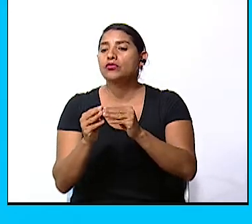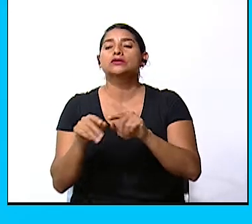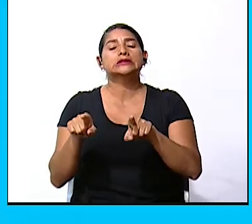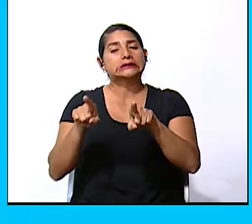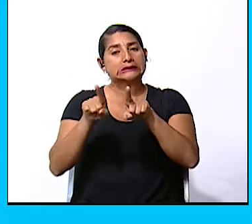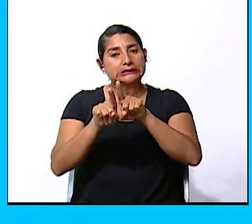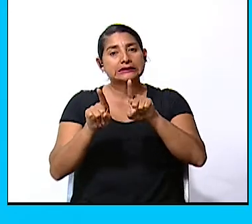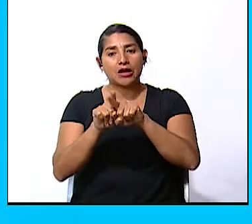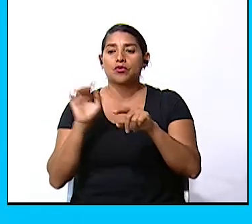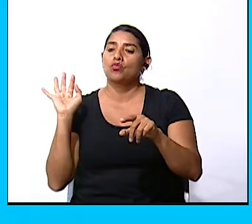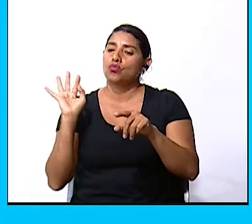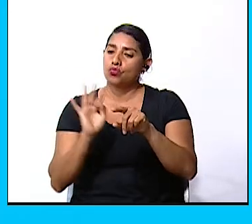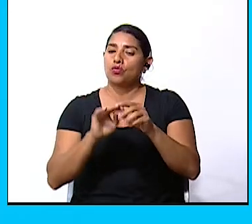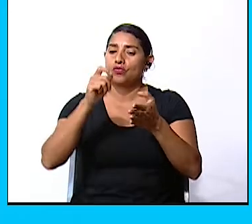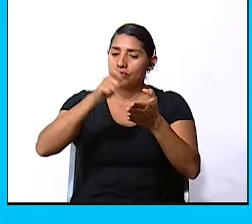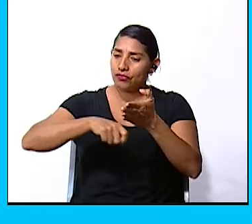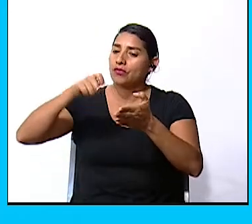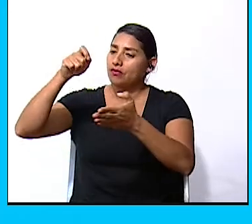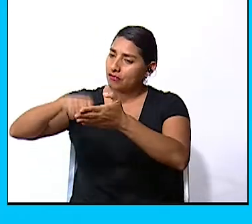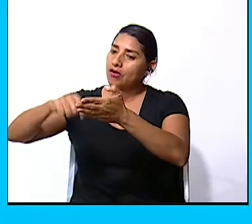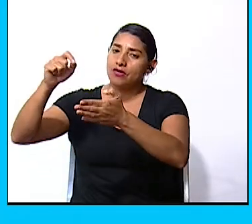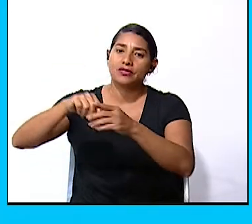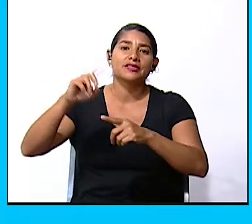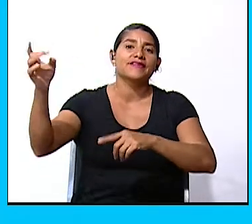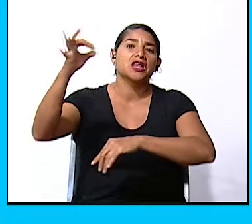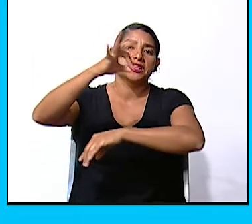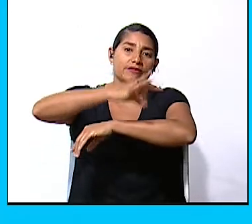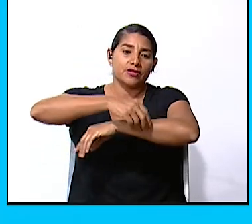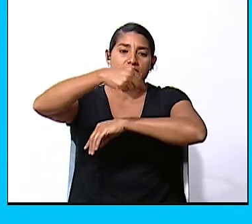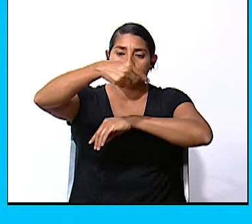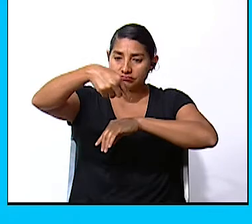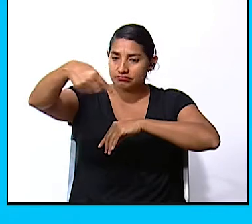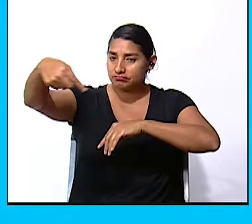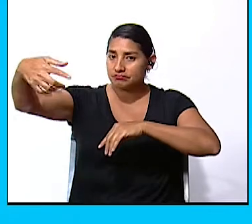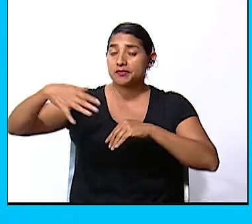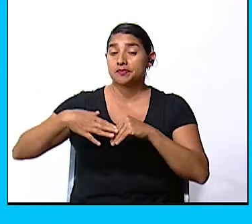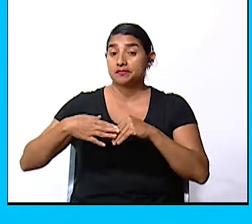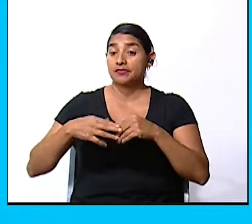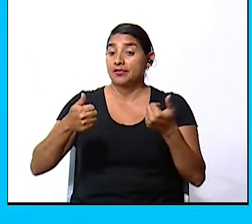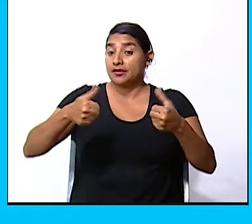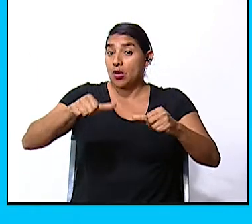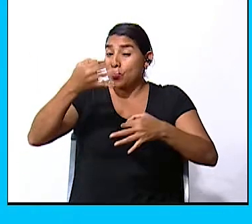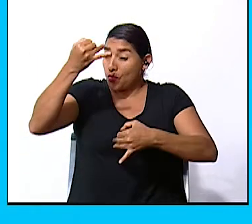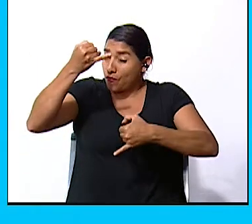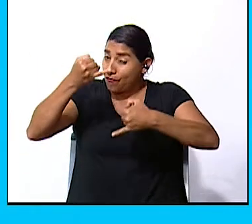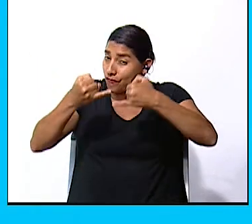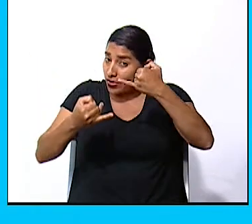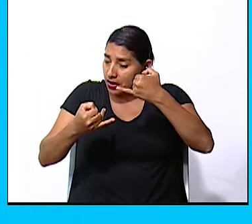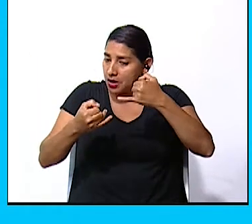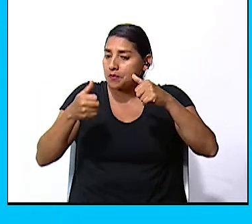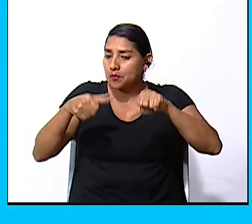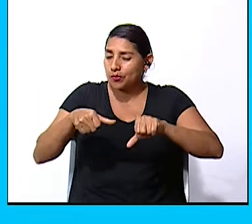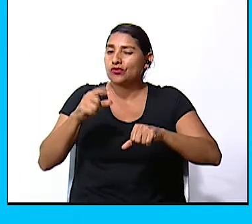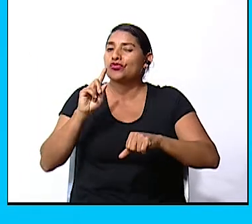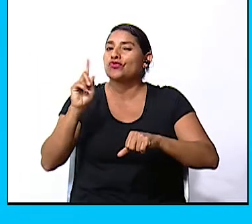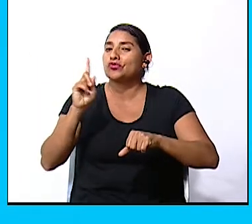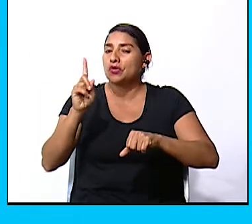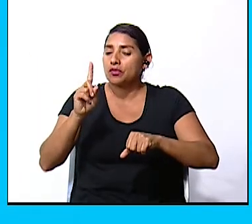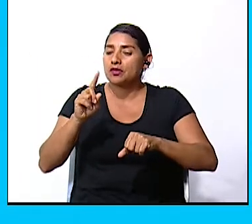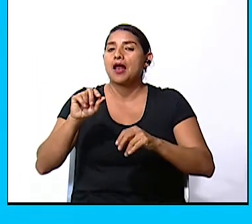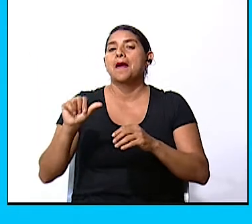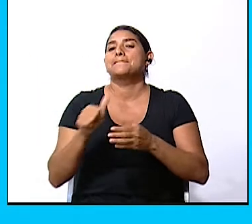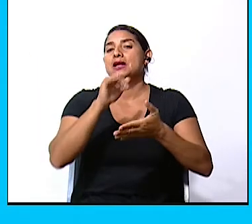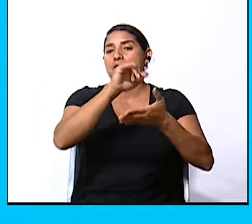ayuntamientos fueron haciéndolas en diferentes fechas. El acuerdo final podríamos encontrarlo en la